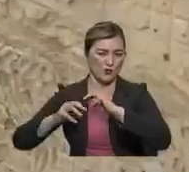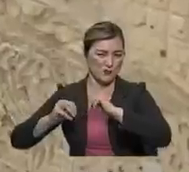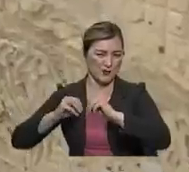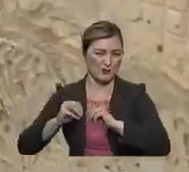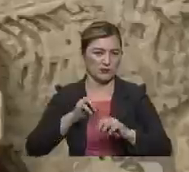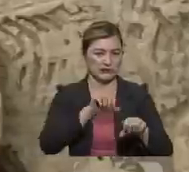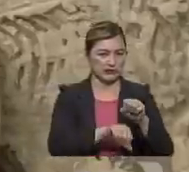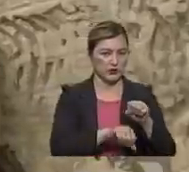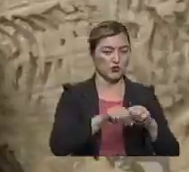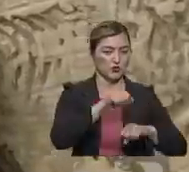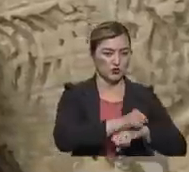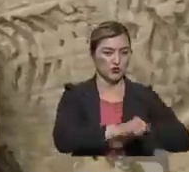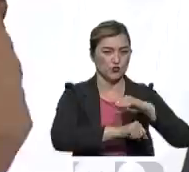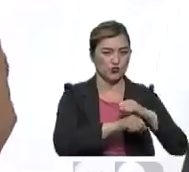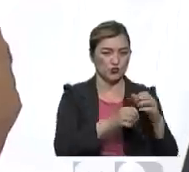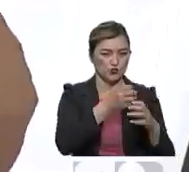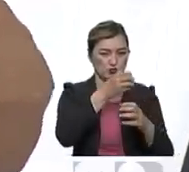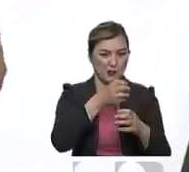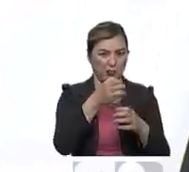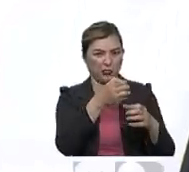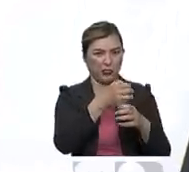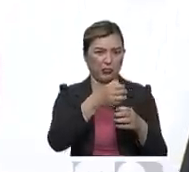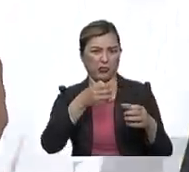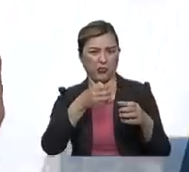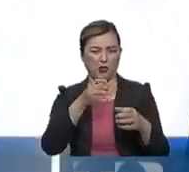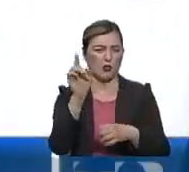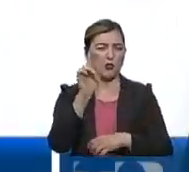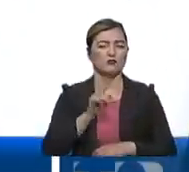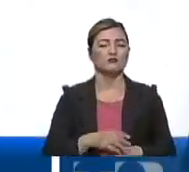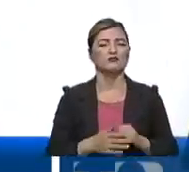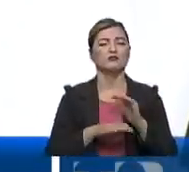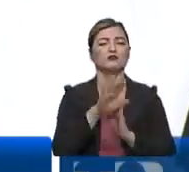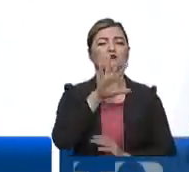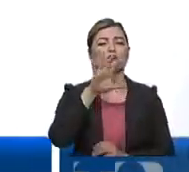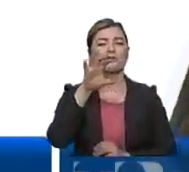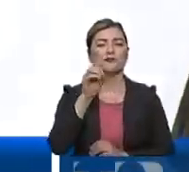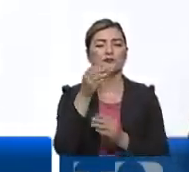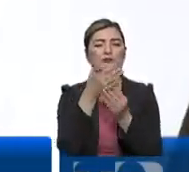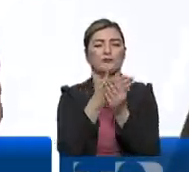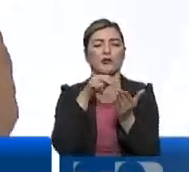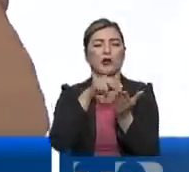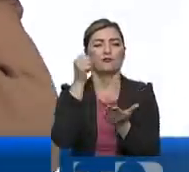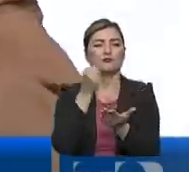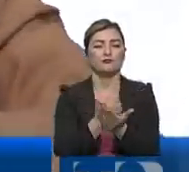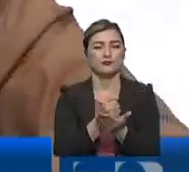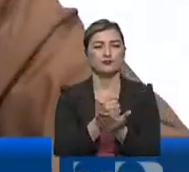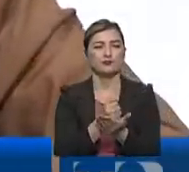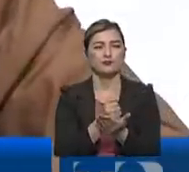daños estructurales. Tenemos aquí las más de 50 actas notariales en